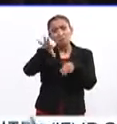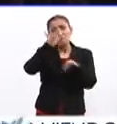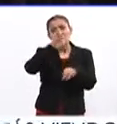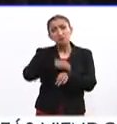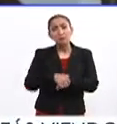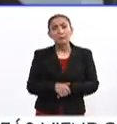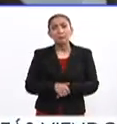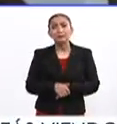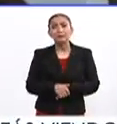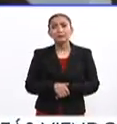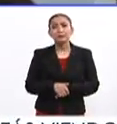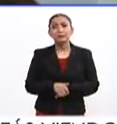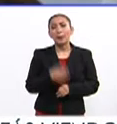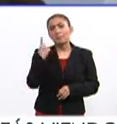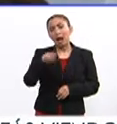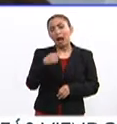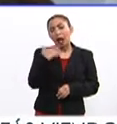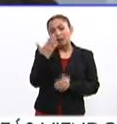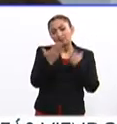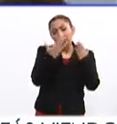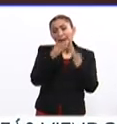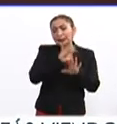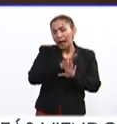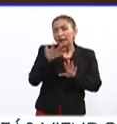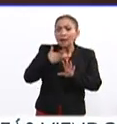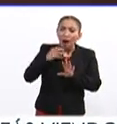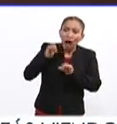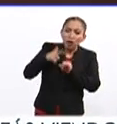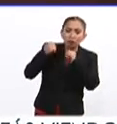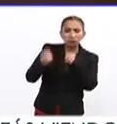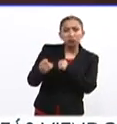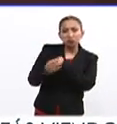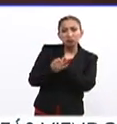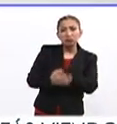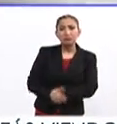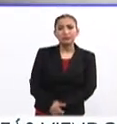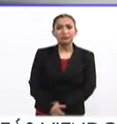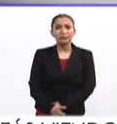flexibles. Para desarrollarnos ya tendríamos como que algo seguro, ¿no?